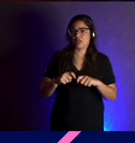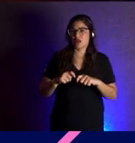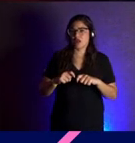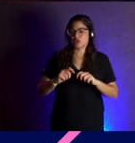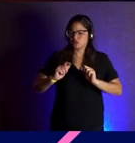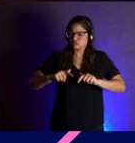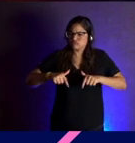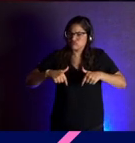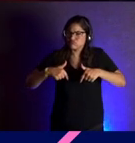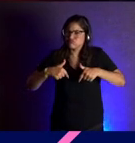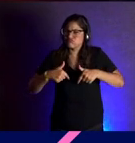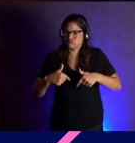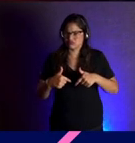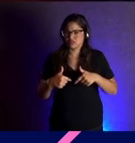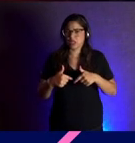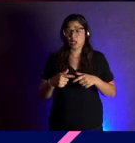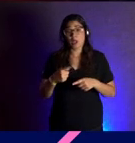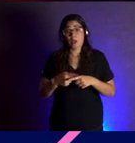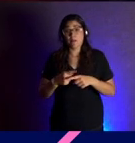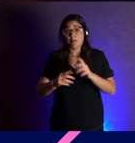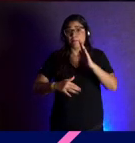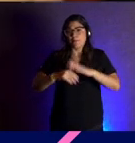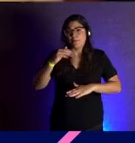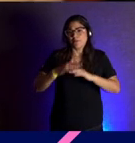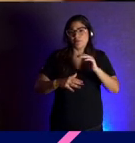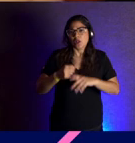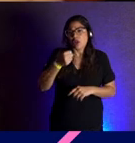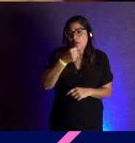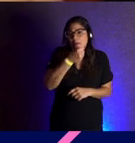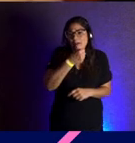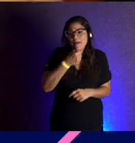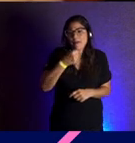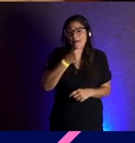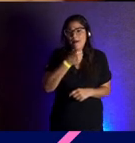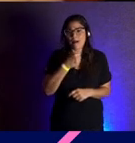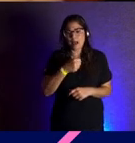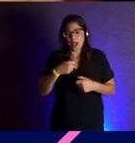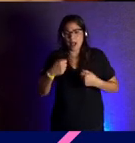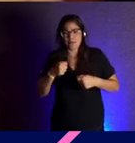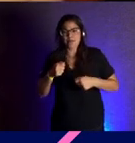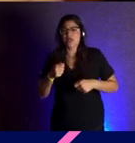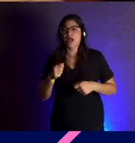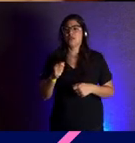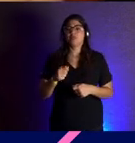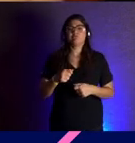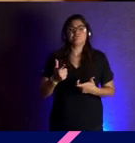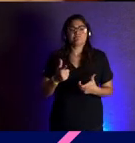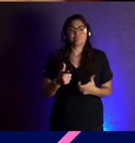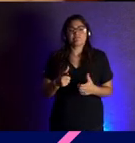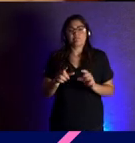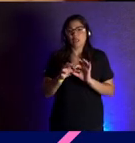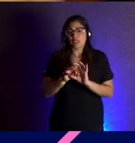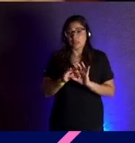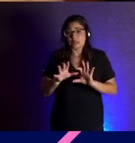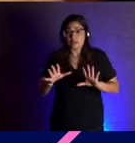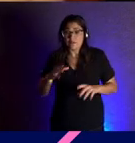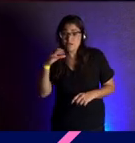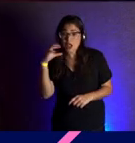periodista tiene que tener una actitud activa, no pasiva. No podemos esperar a que la historia llegue a nosotros, tenemos que ir a